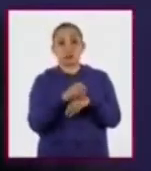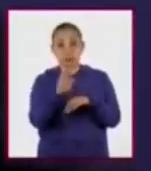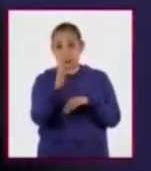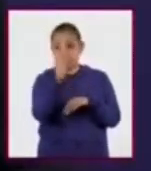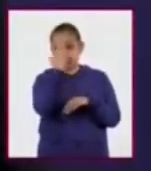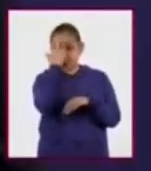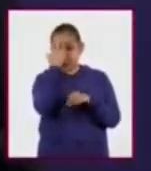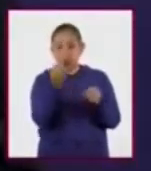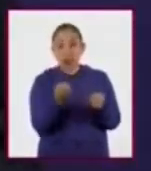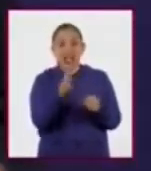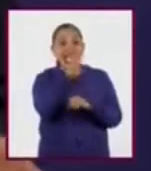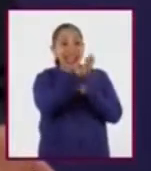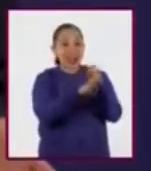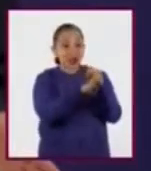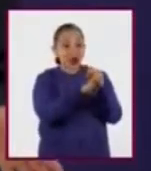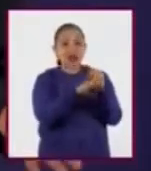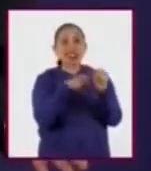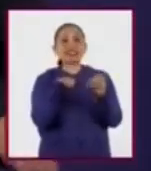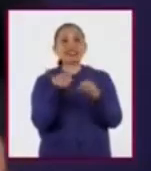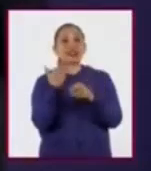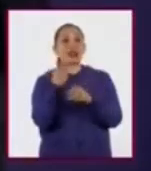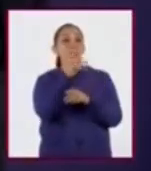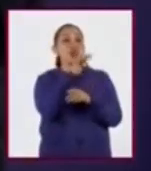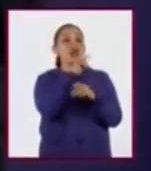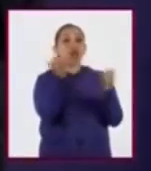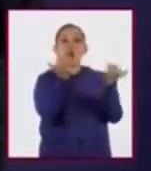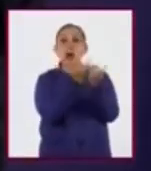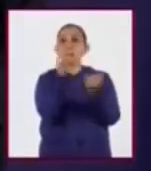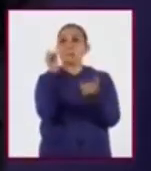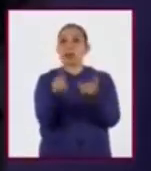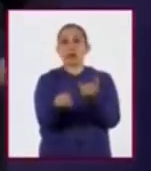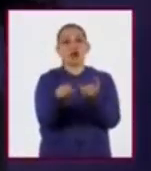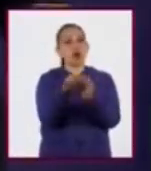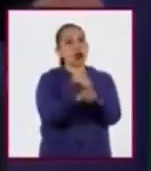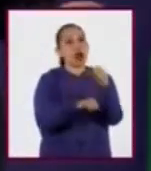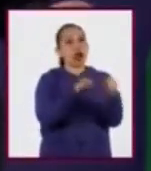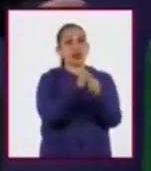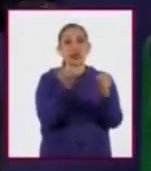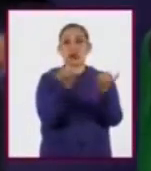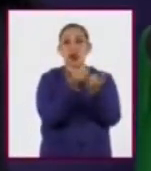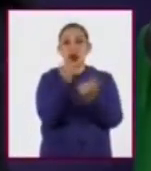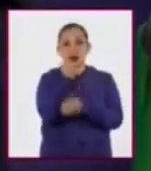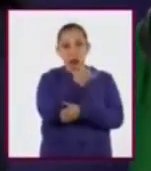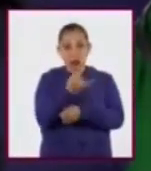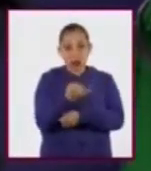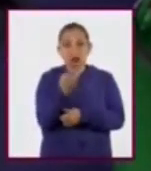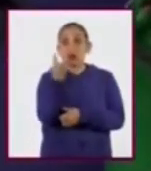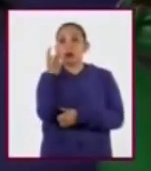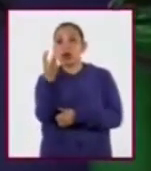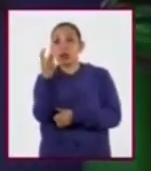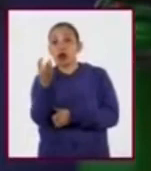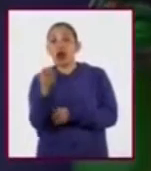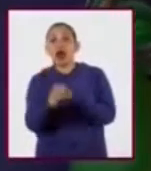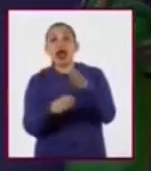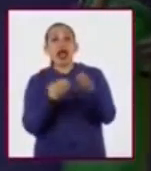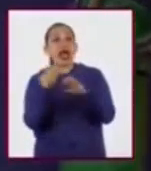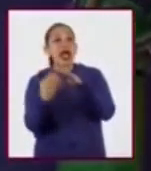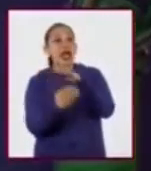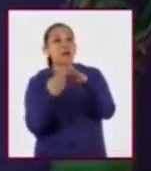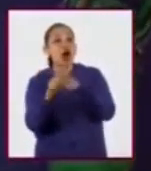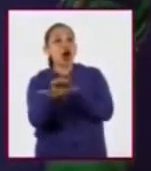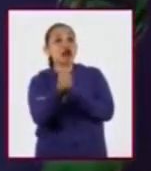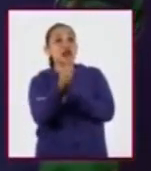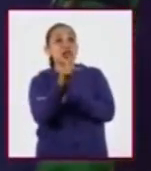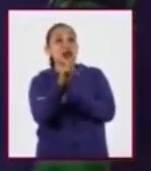Recordemos que la cantidad de protones y electrones es igual en un átomo eléctricamente neutro. Por lo tanto, el elemento tiene